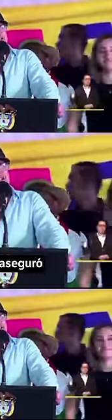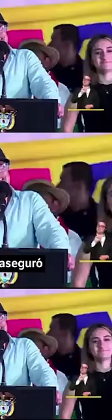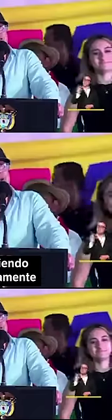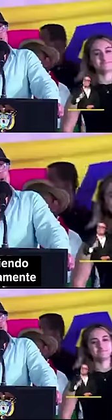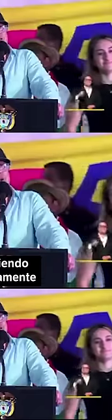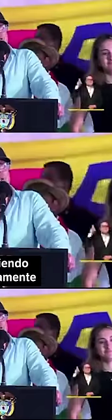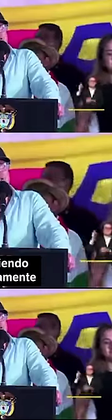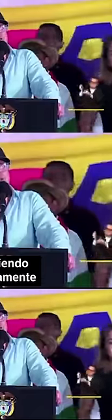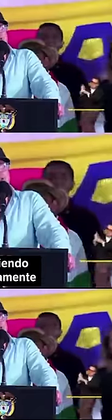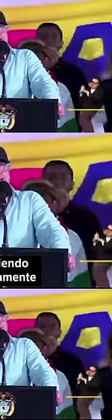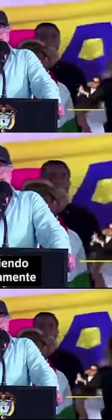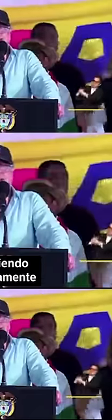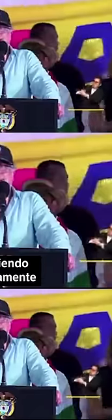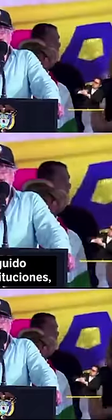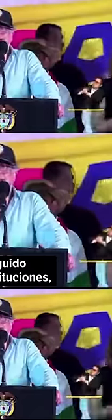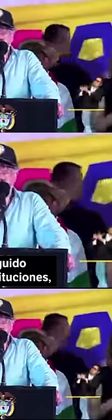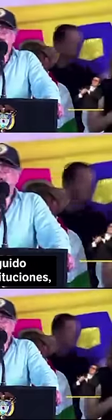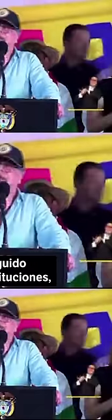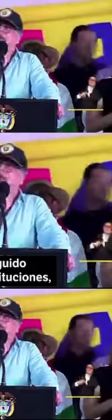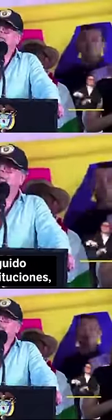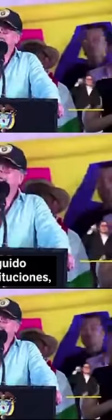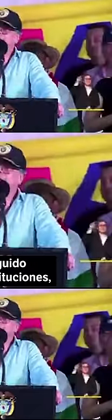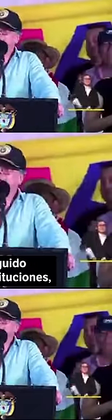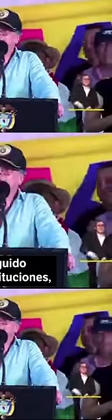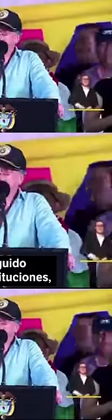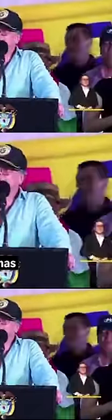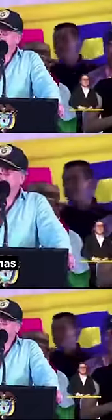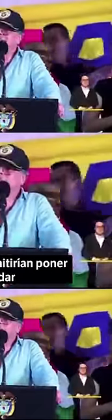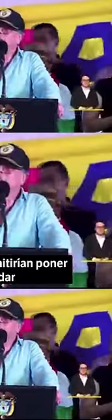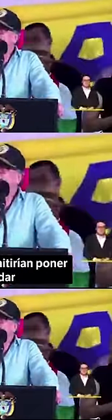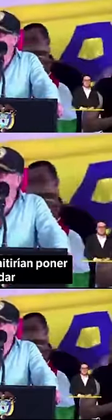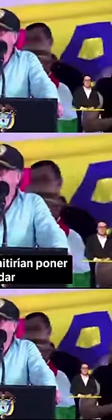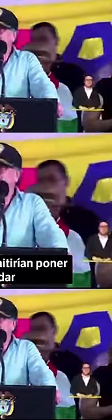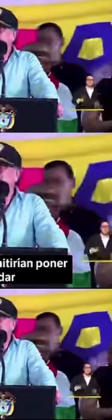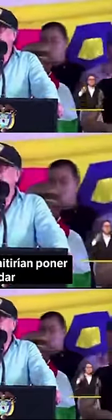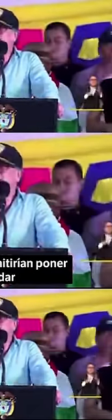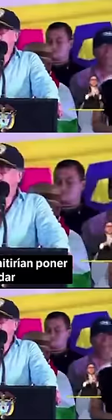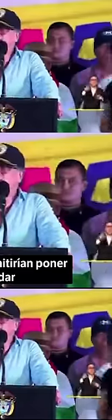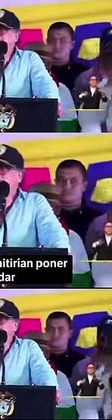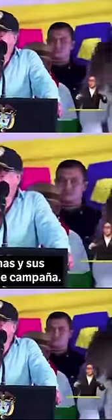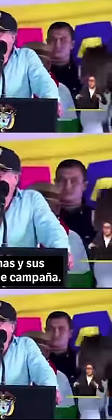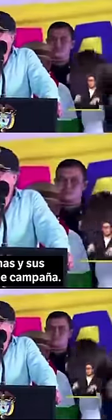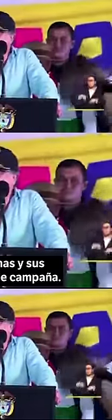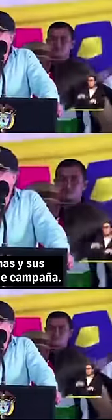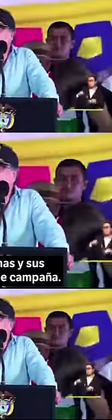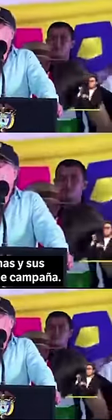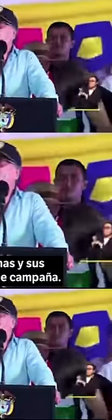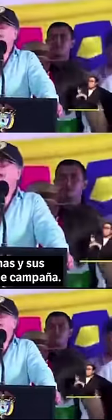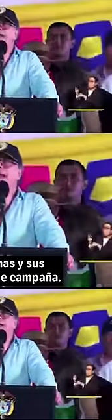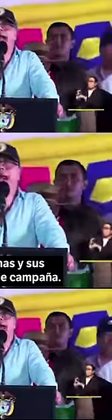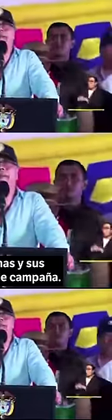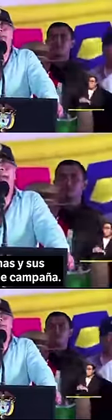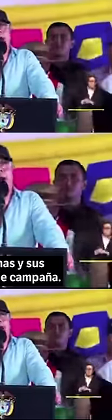en el que aseguró estar siendo presuntamente perseguido por las instituciones, mismas que no le permitirían poner a andar sus reformas y